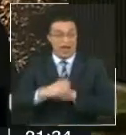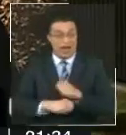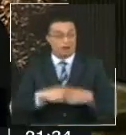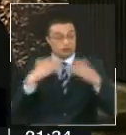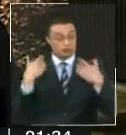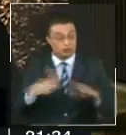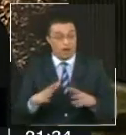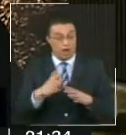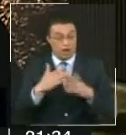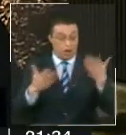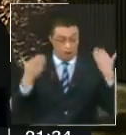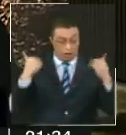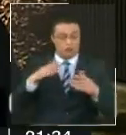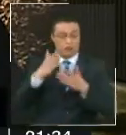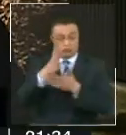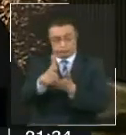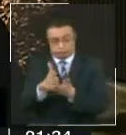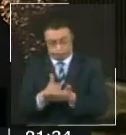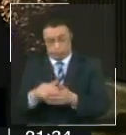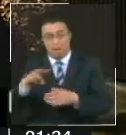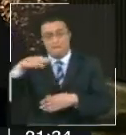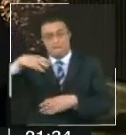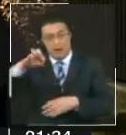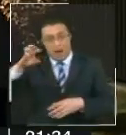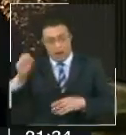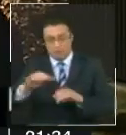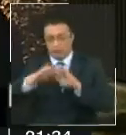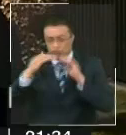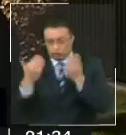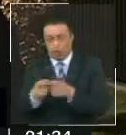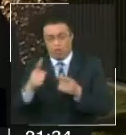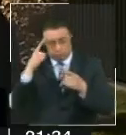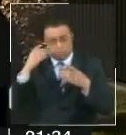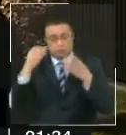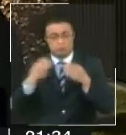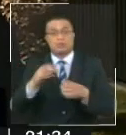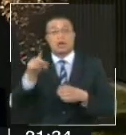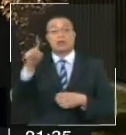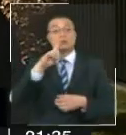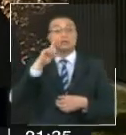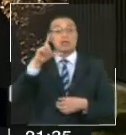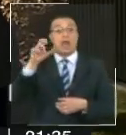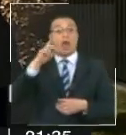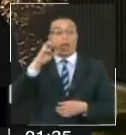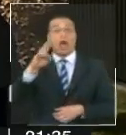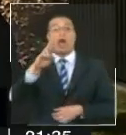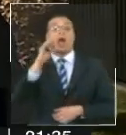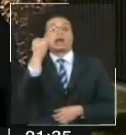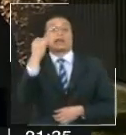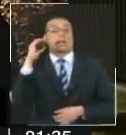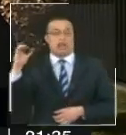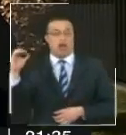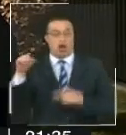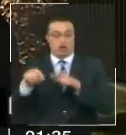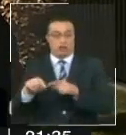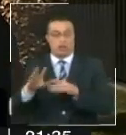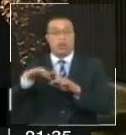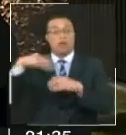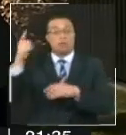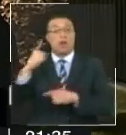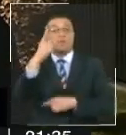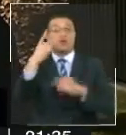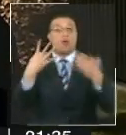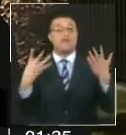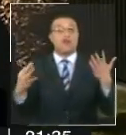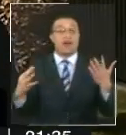XIX tanto la cartografía como todas las declaraciones bolivianas habían sostenido que el silala era un río eh y sin embargo a partir de la década del 90